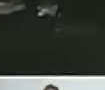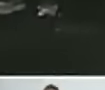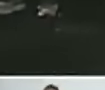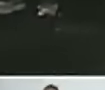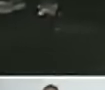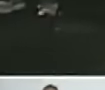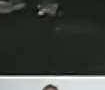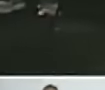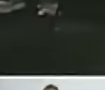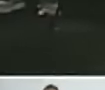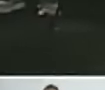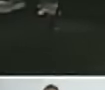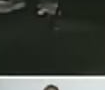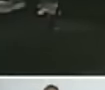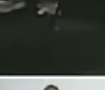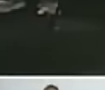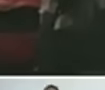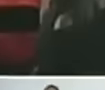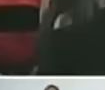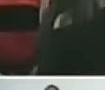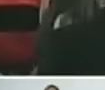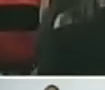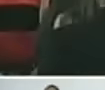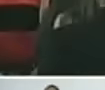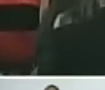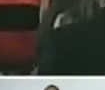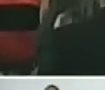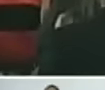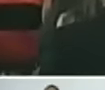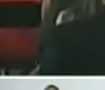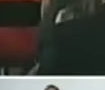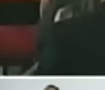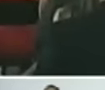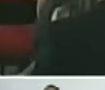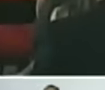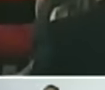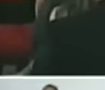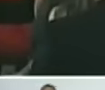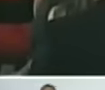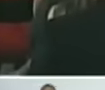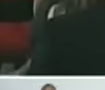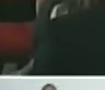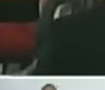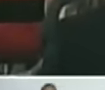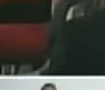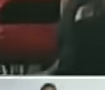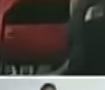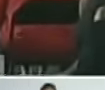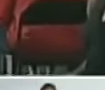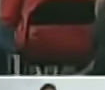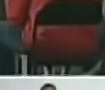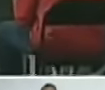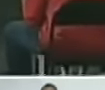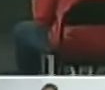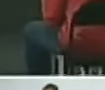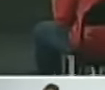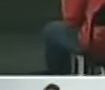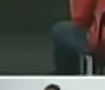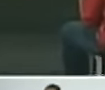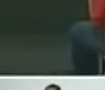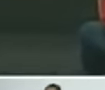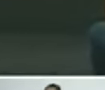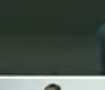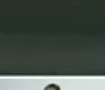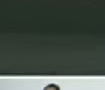y entrega del plan de gobierno. En este momento el presidente constitucional de la República Bolivariana de Venezuela, Nicolás Maduro Moros, y